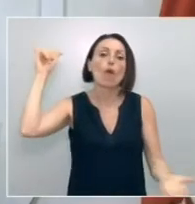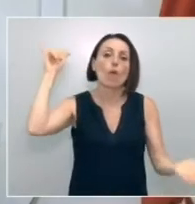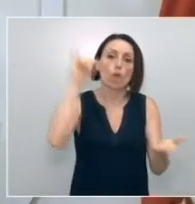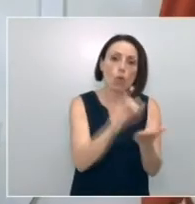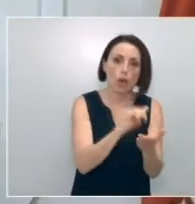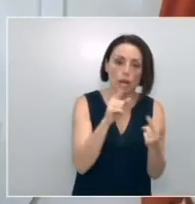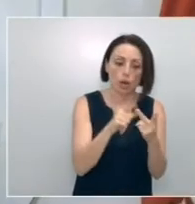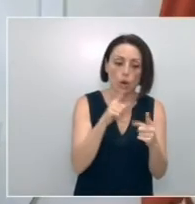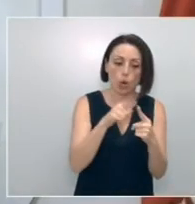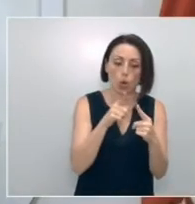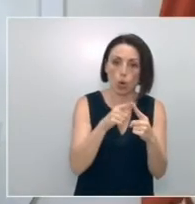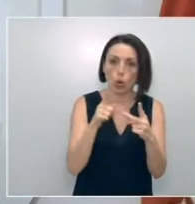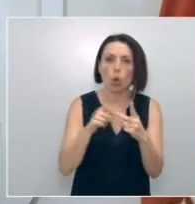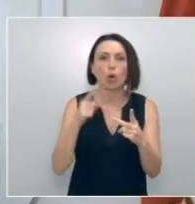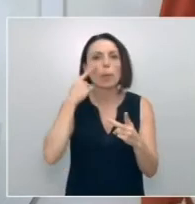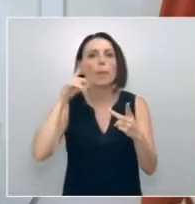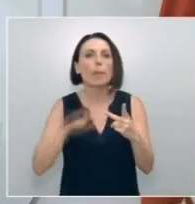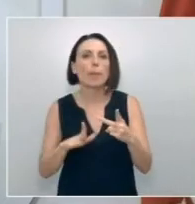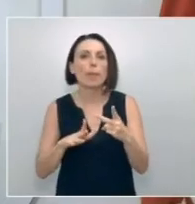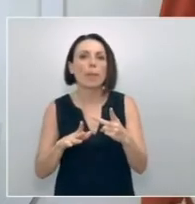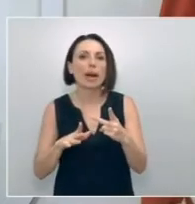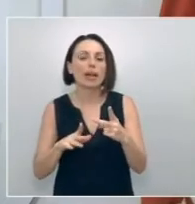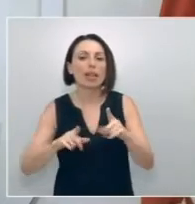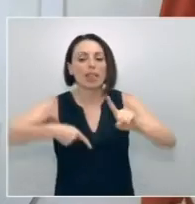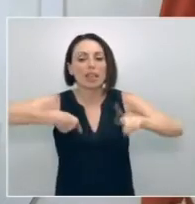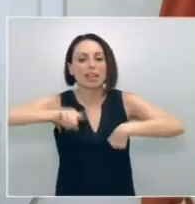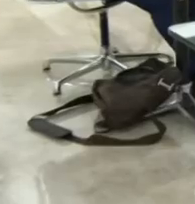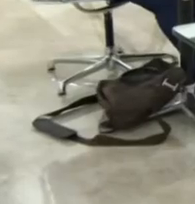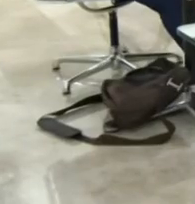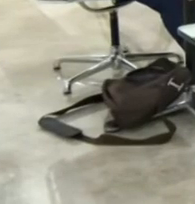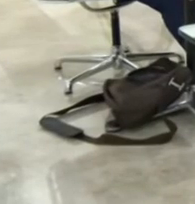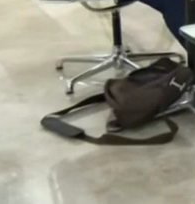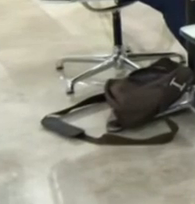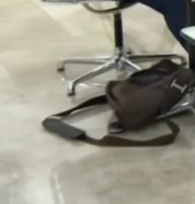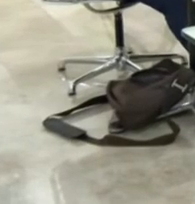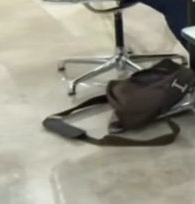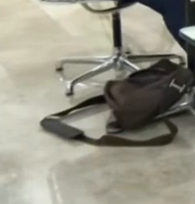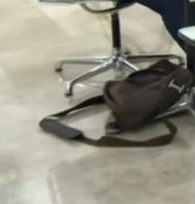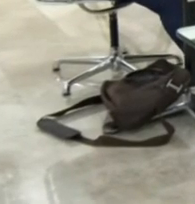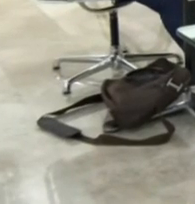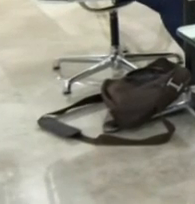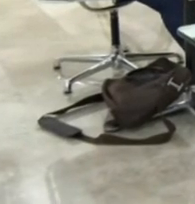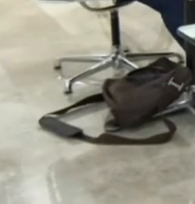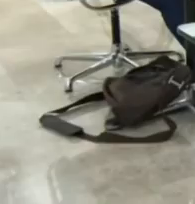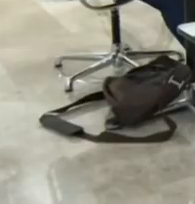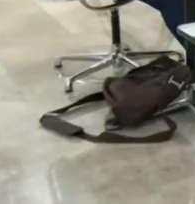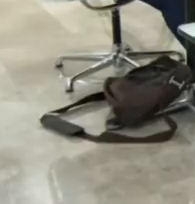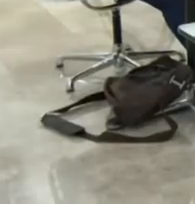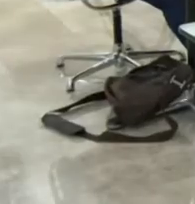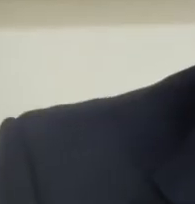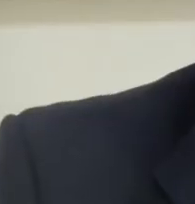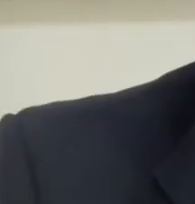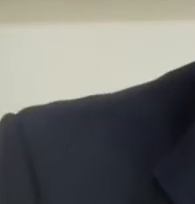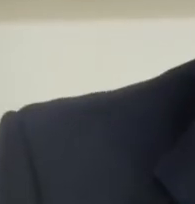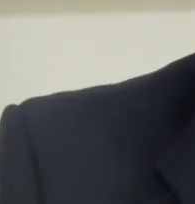vuelo y otro, parecer, un transporte de camiones. El que más preocupa es el detectado en Murcia, con